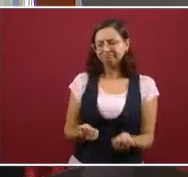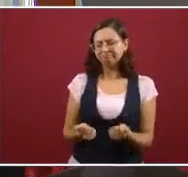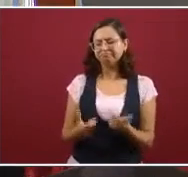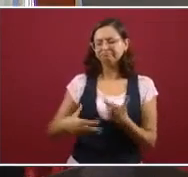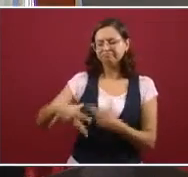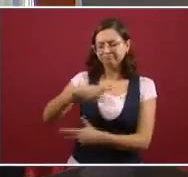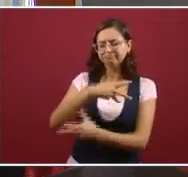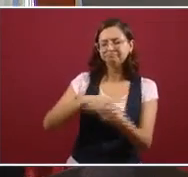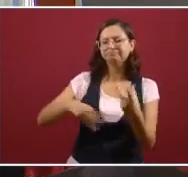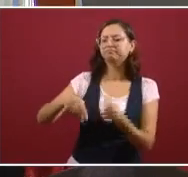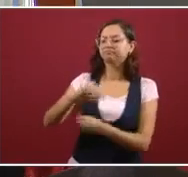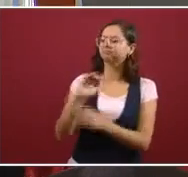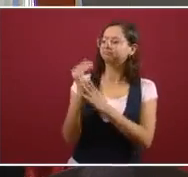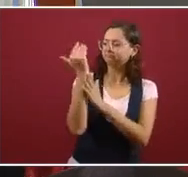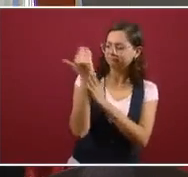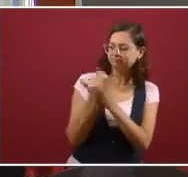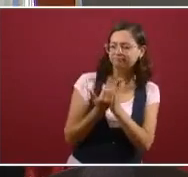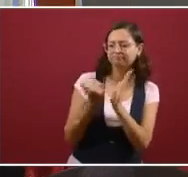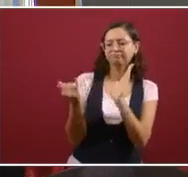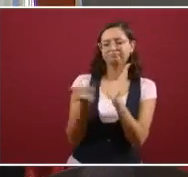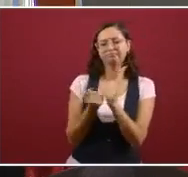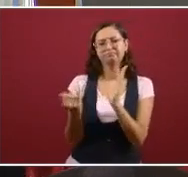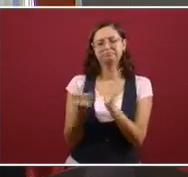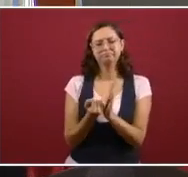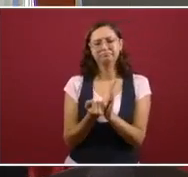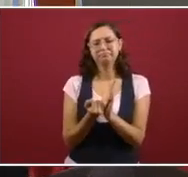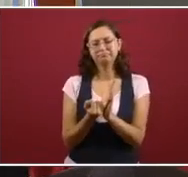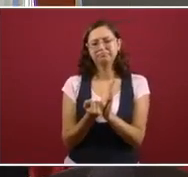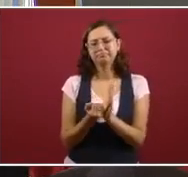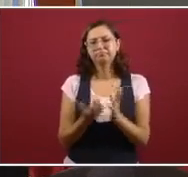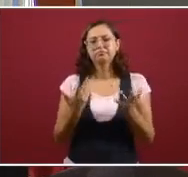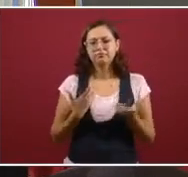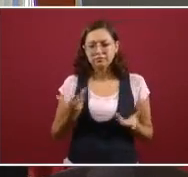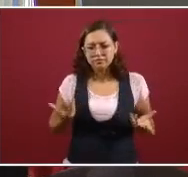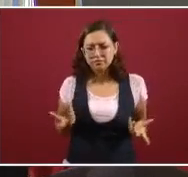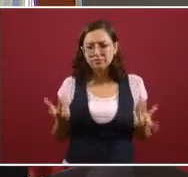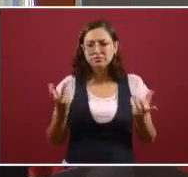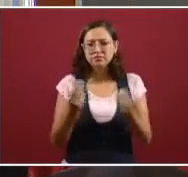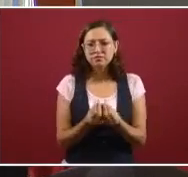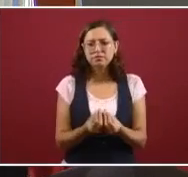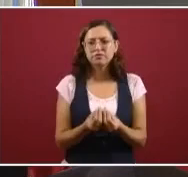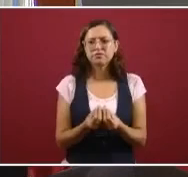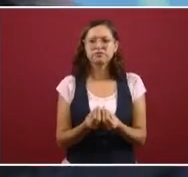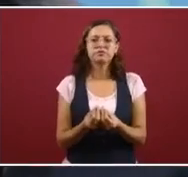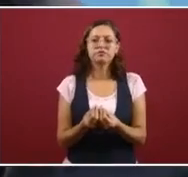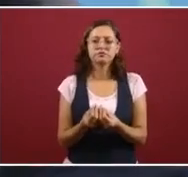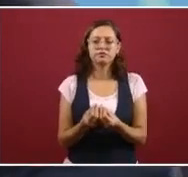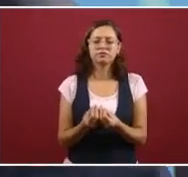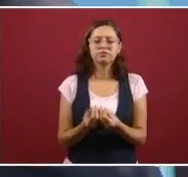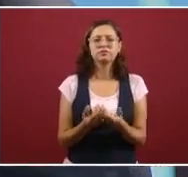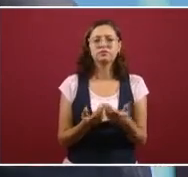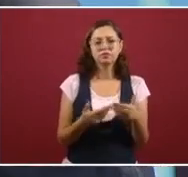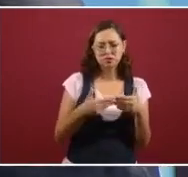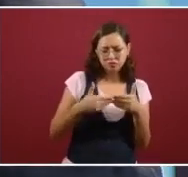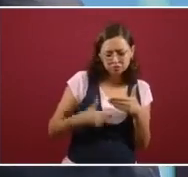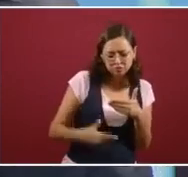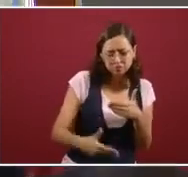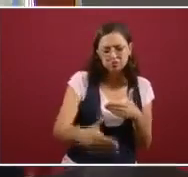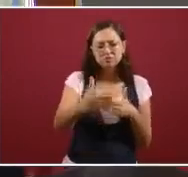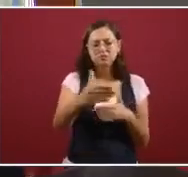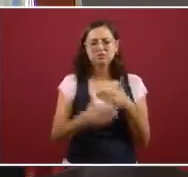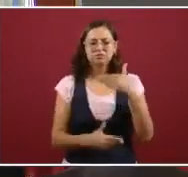propio sumarse a esta política y juntos estar poniendo las comisiones en una trayectoria que las